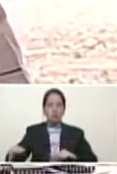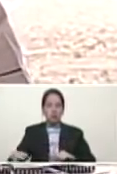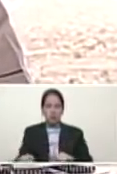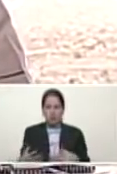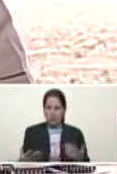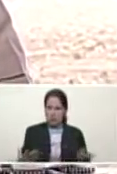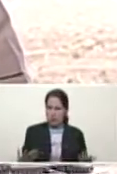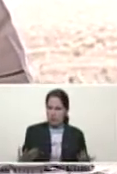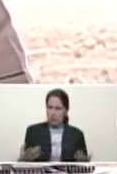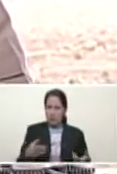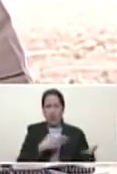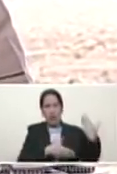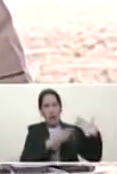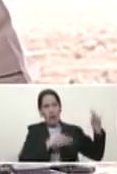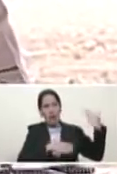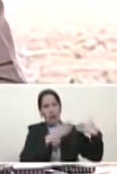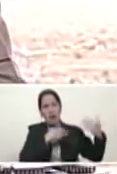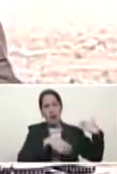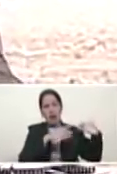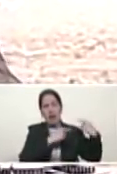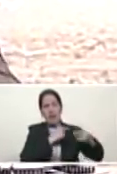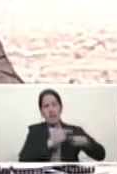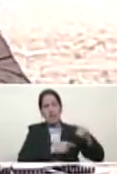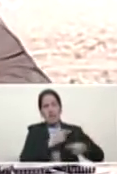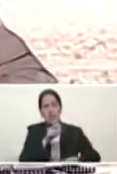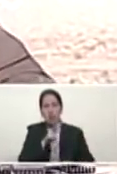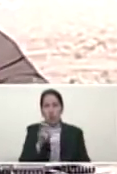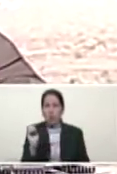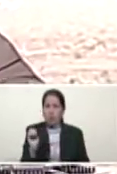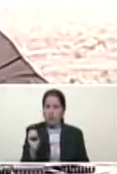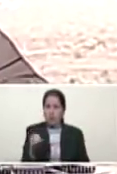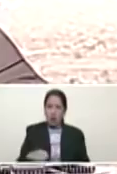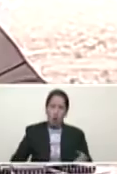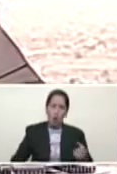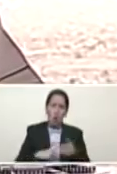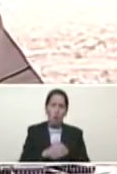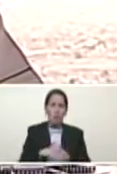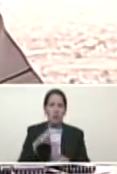Volvemos al siglo XX de los golpes de Estado, de las asonadas.